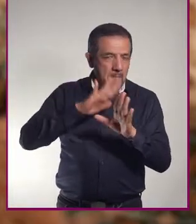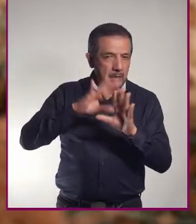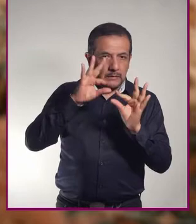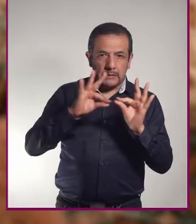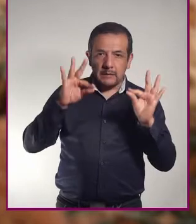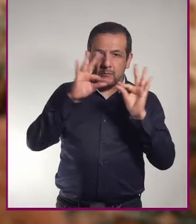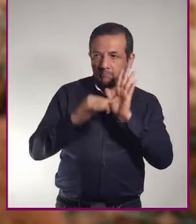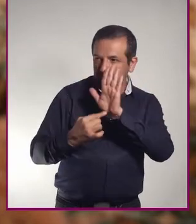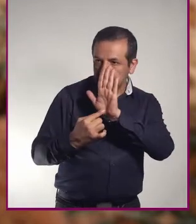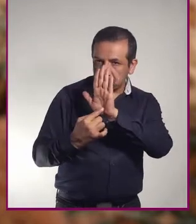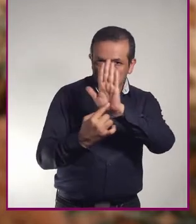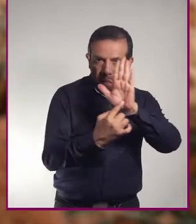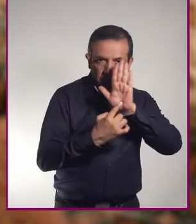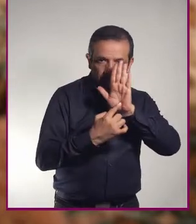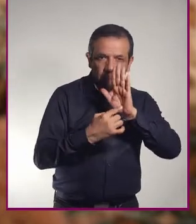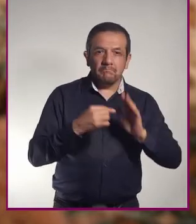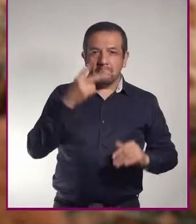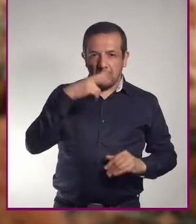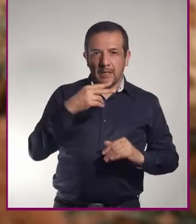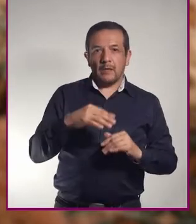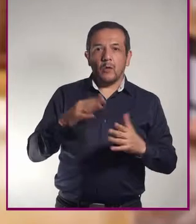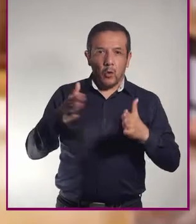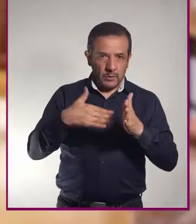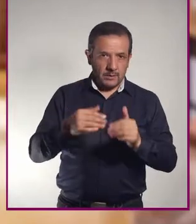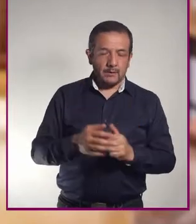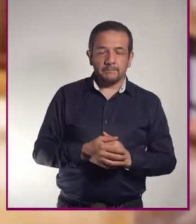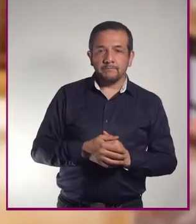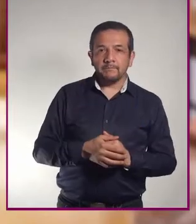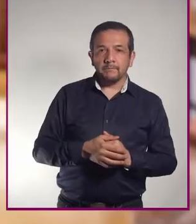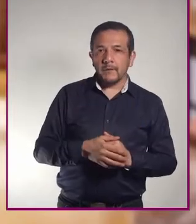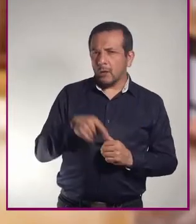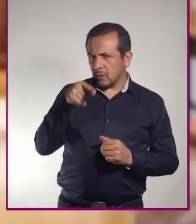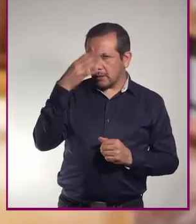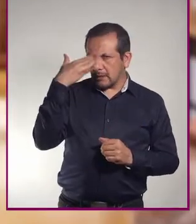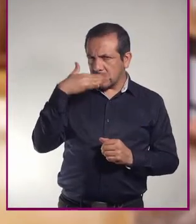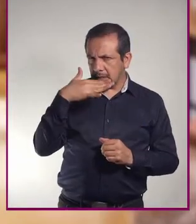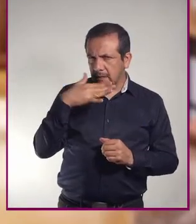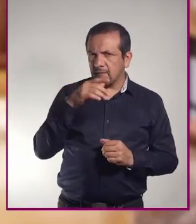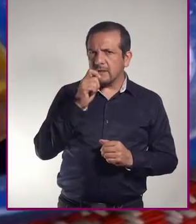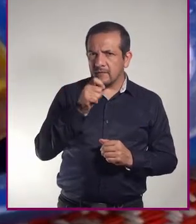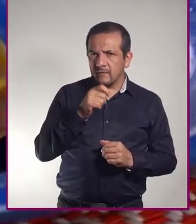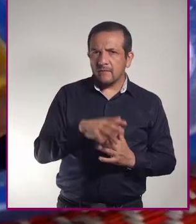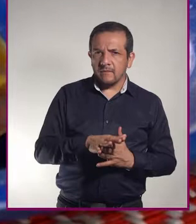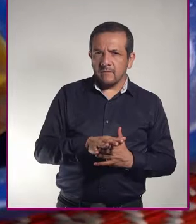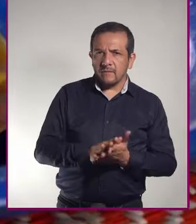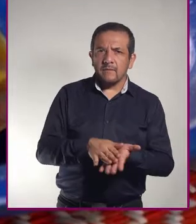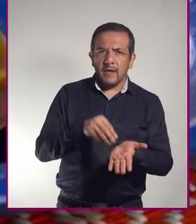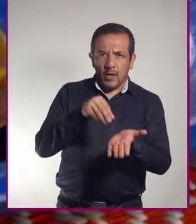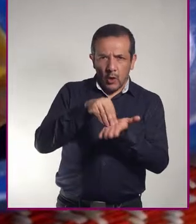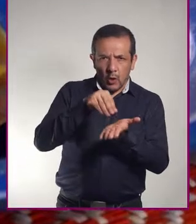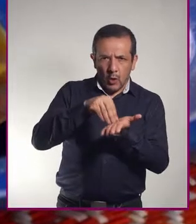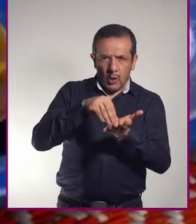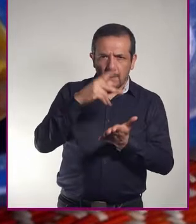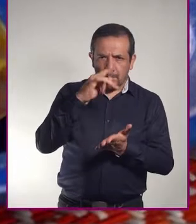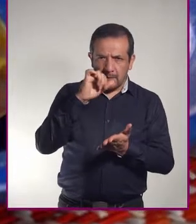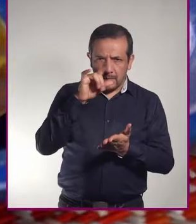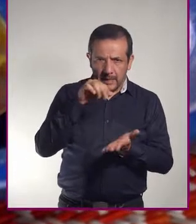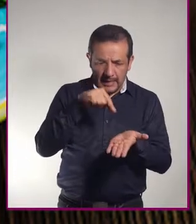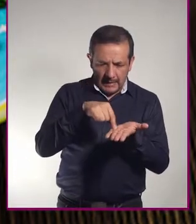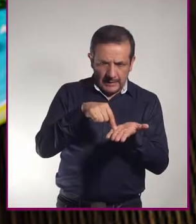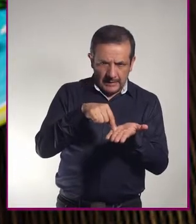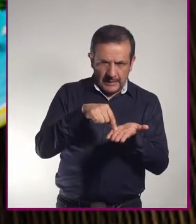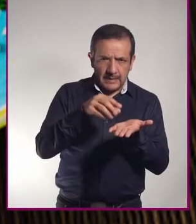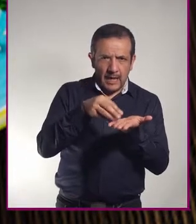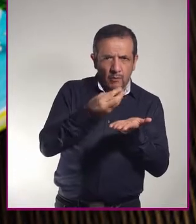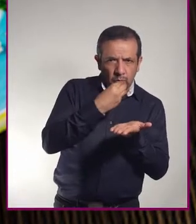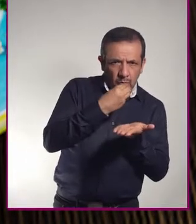representativos de la cocina mexicana en general. ¿Sabías que una porción de cochinita pibil tiene más o menos la misma composición nutrimental que